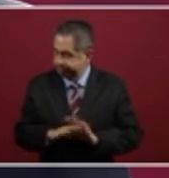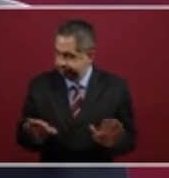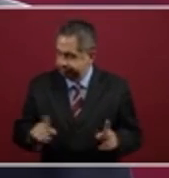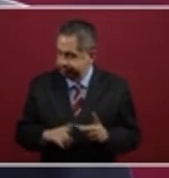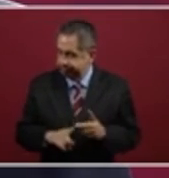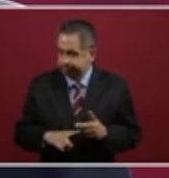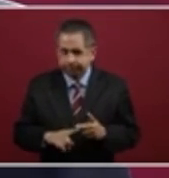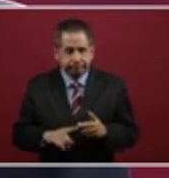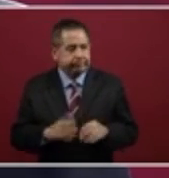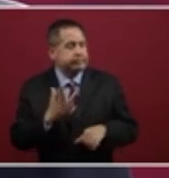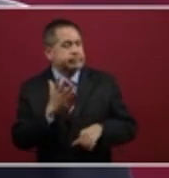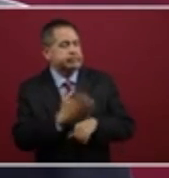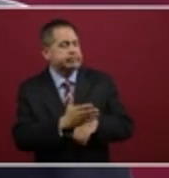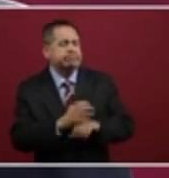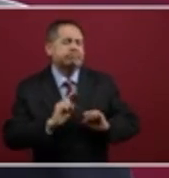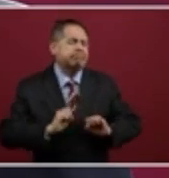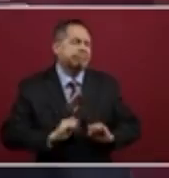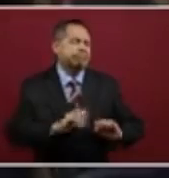impunidad,